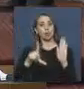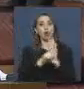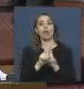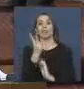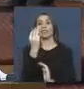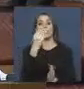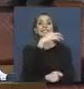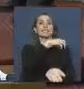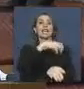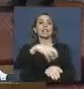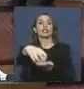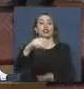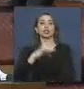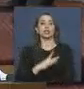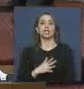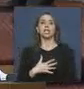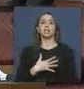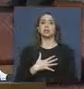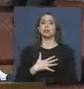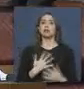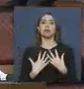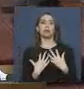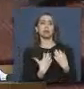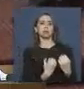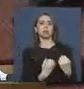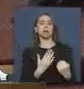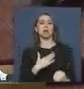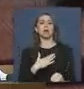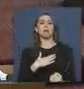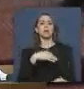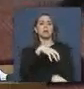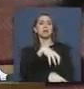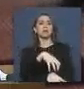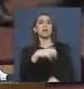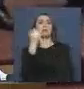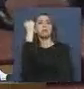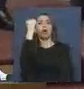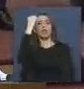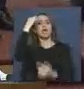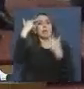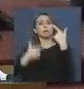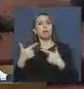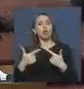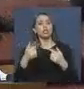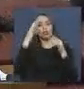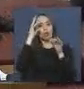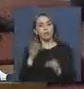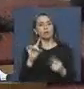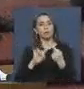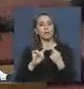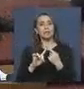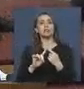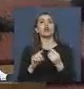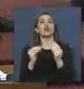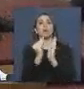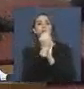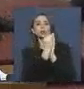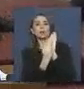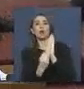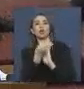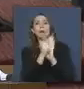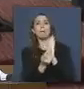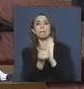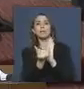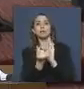el sentimiento de despojo institucional y la pérdida del poder político de decisión y de participación en los presupuestos públicos de la región,